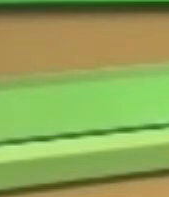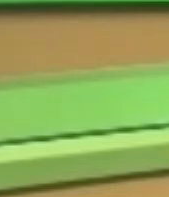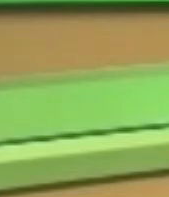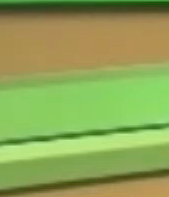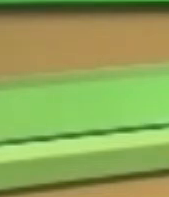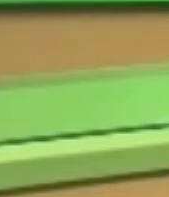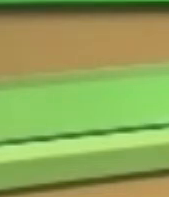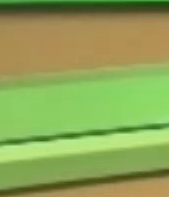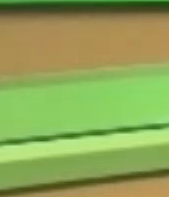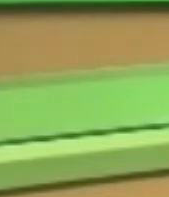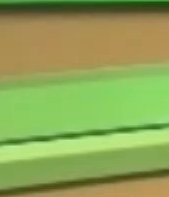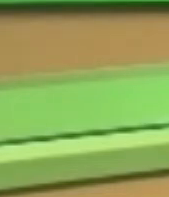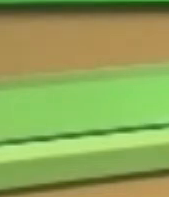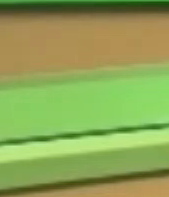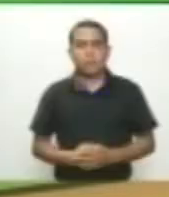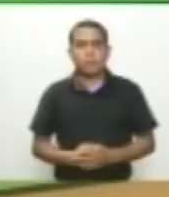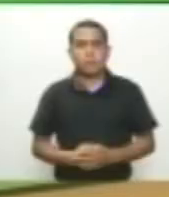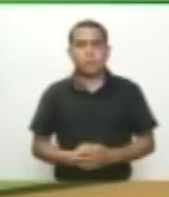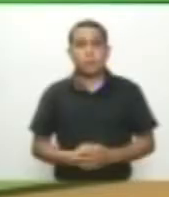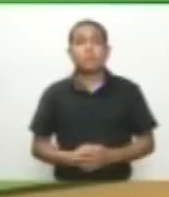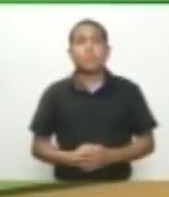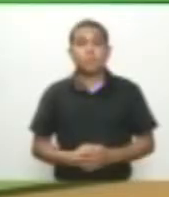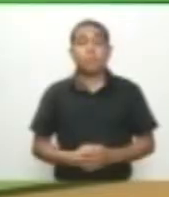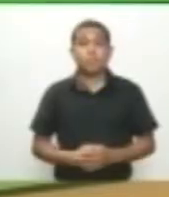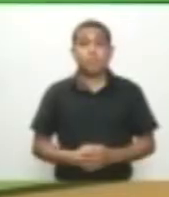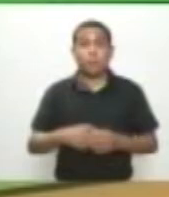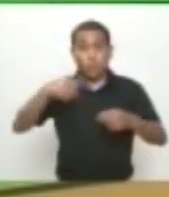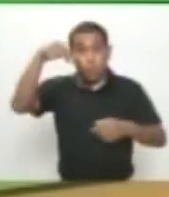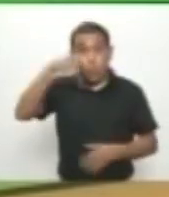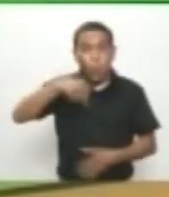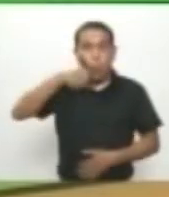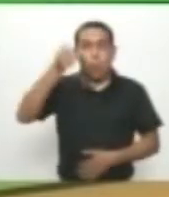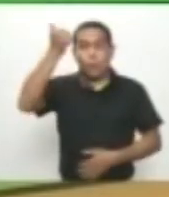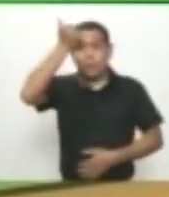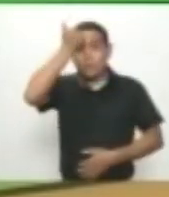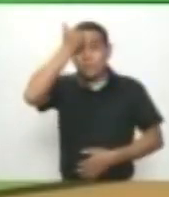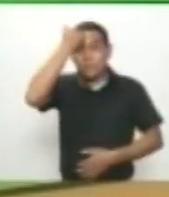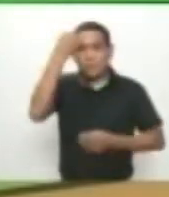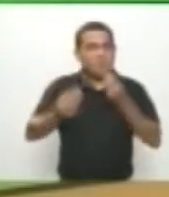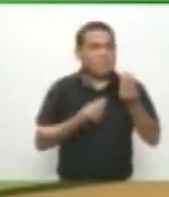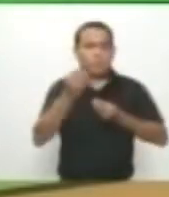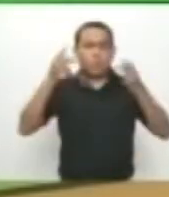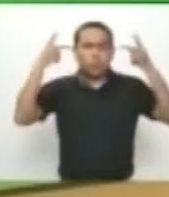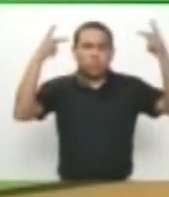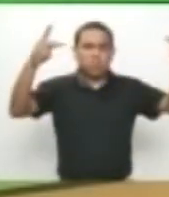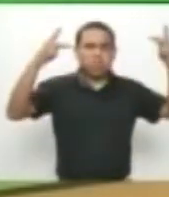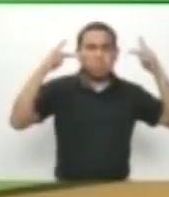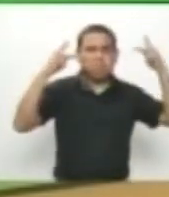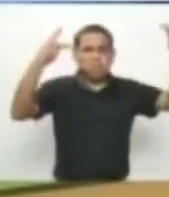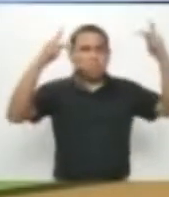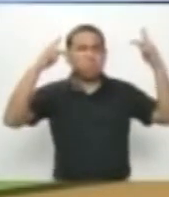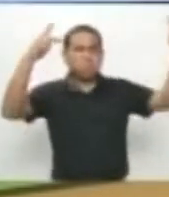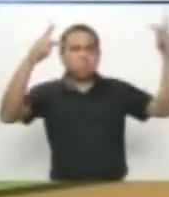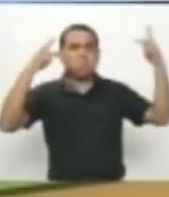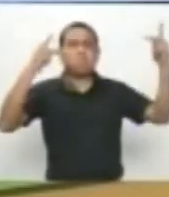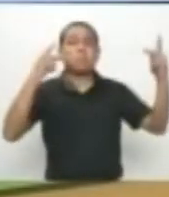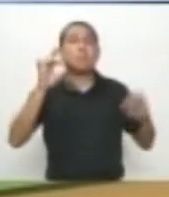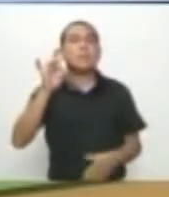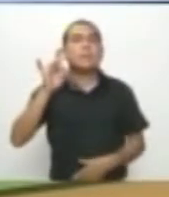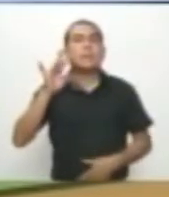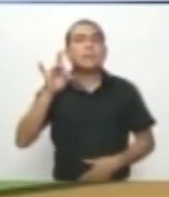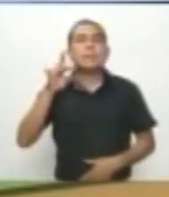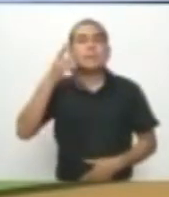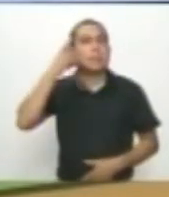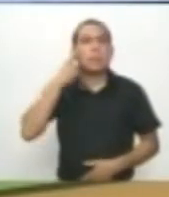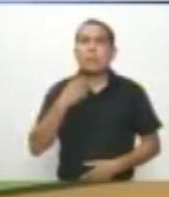vida. Bien, y los docentes marcharon hoy en la ciudad de Barranquilla tras completar 15 días en cese de